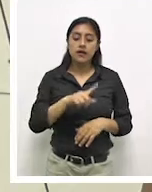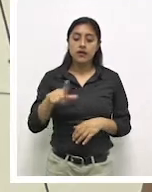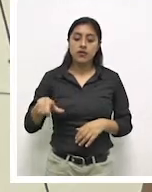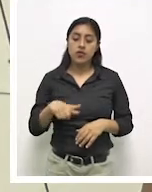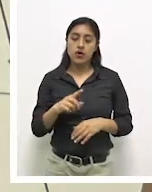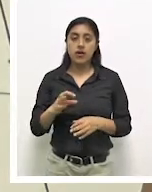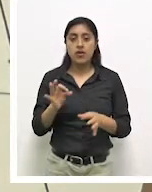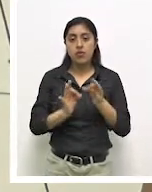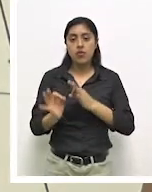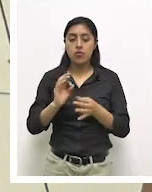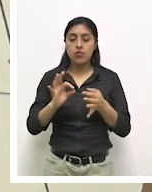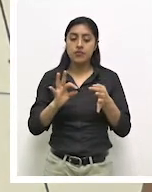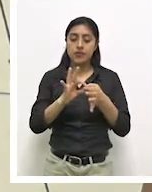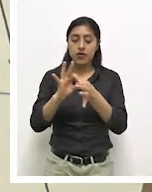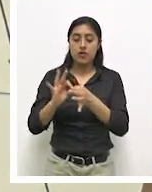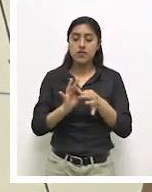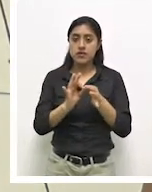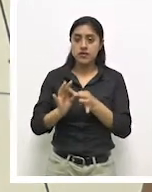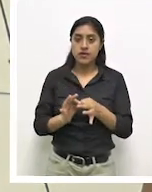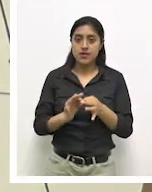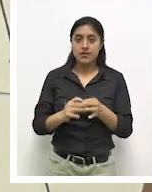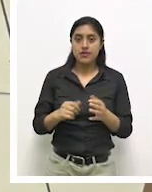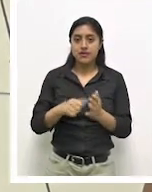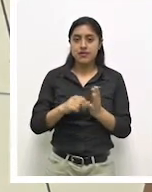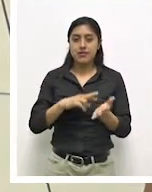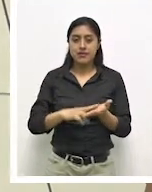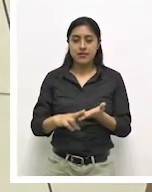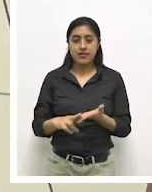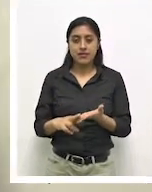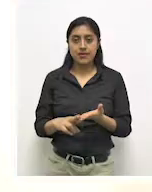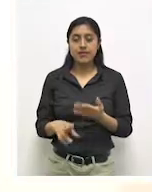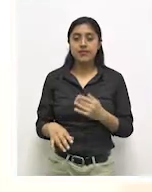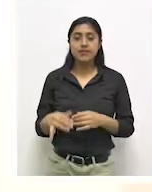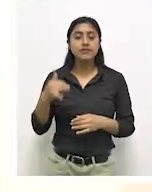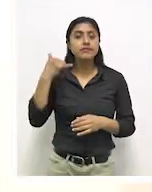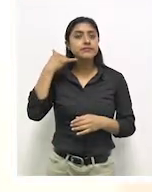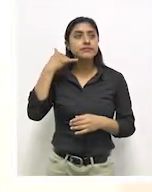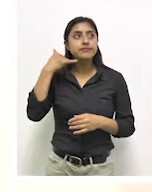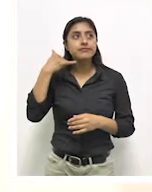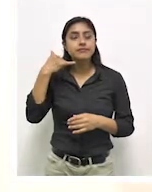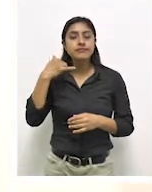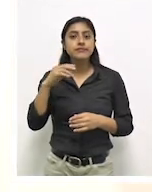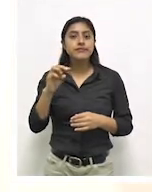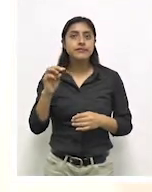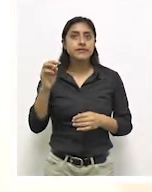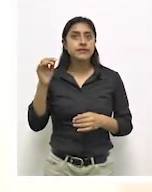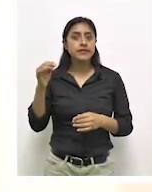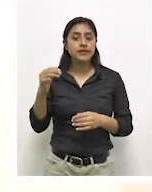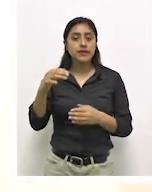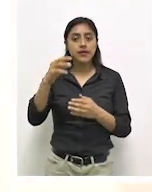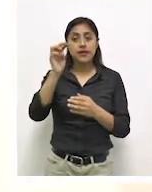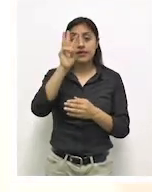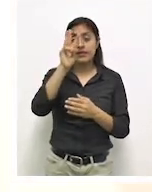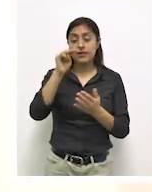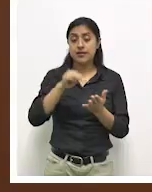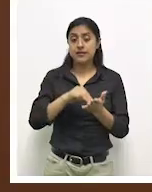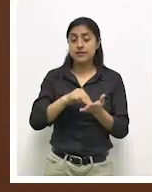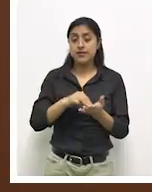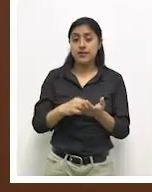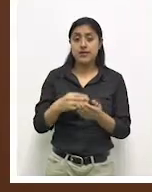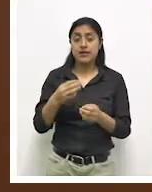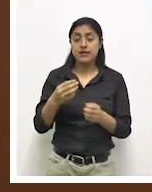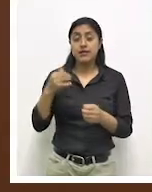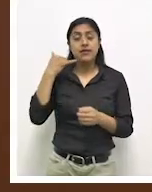El Centro de Información del Registro Nacional de las Personas RENAP atiende más de 2,300 llamadas diarias y siempre